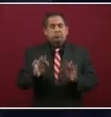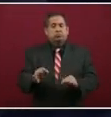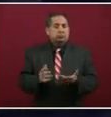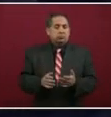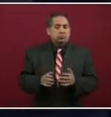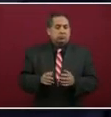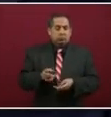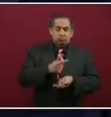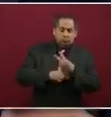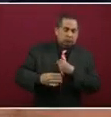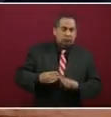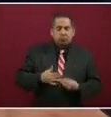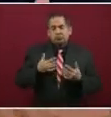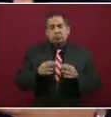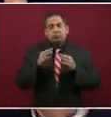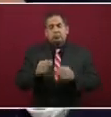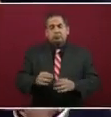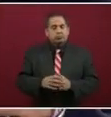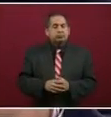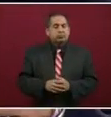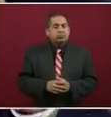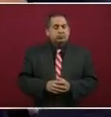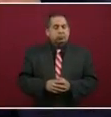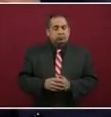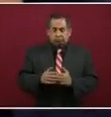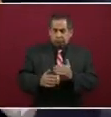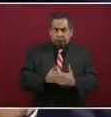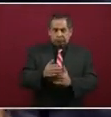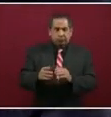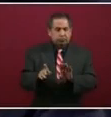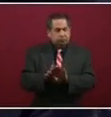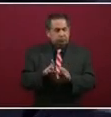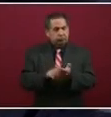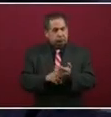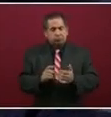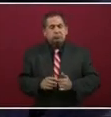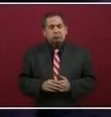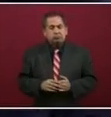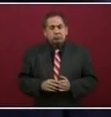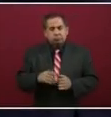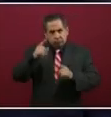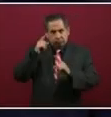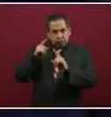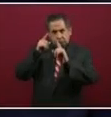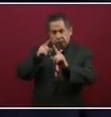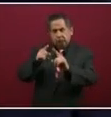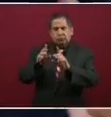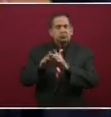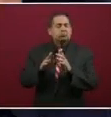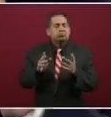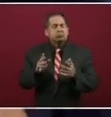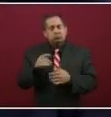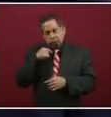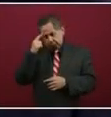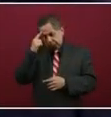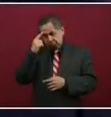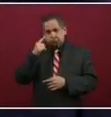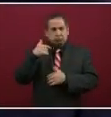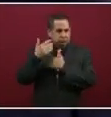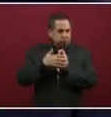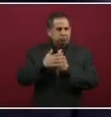genera bienestar. Entonces, ahí vamos en ese propósito. Vamos a